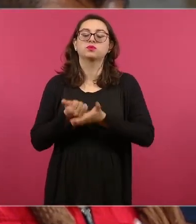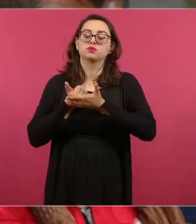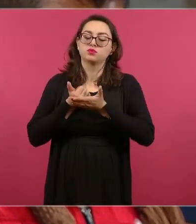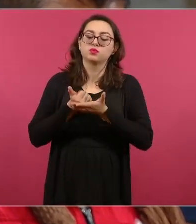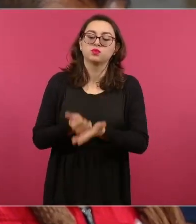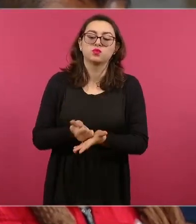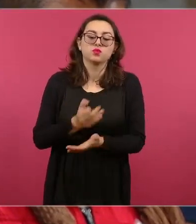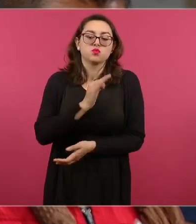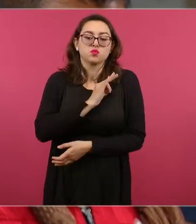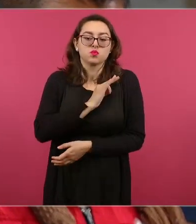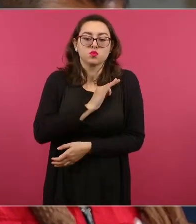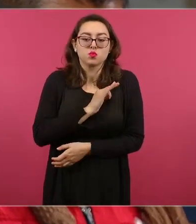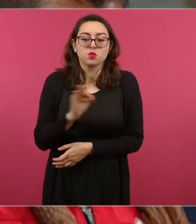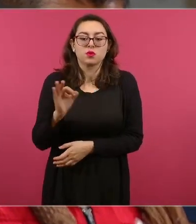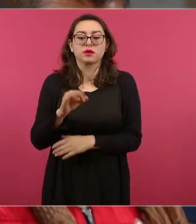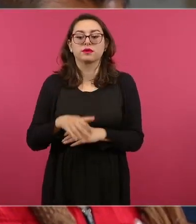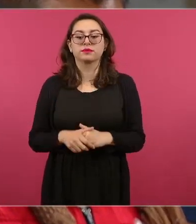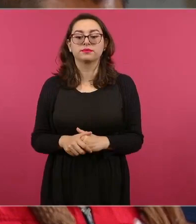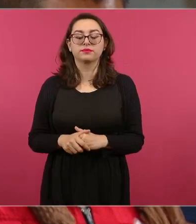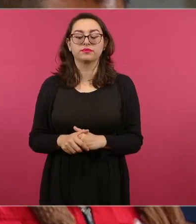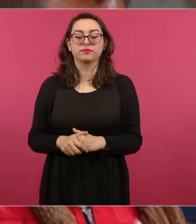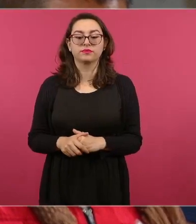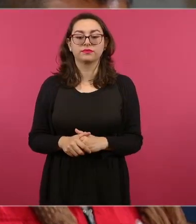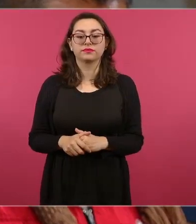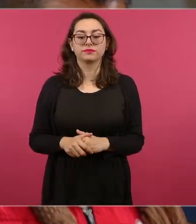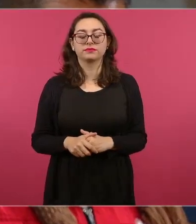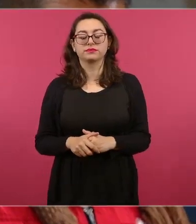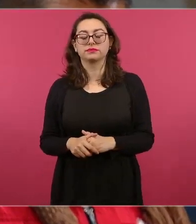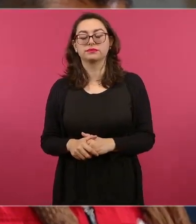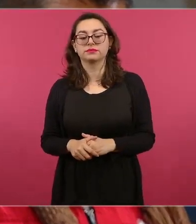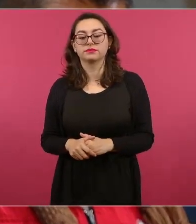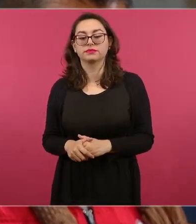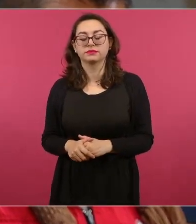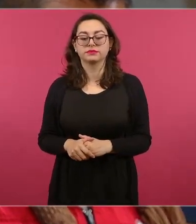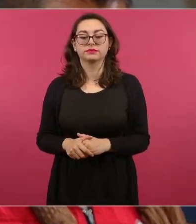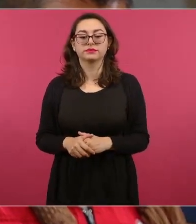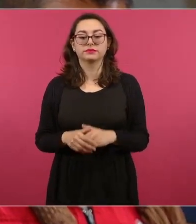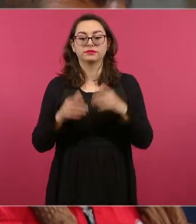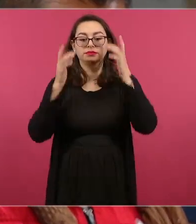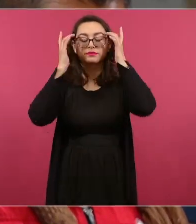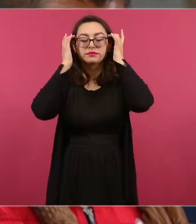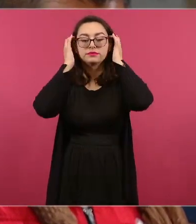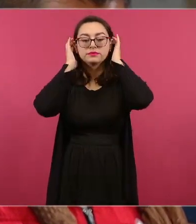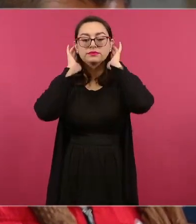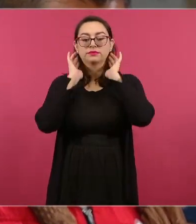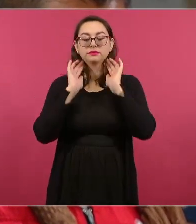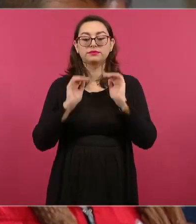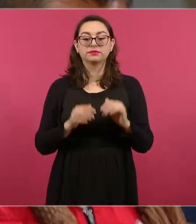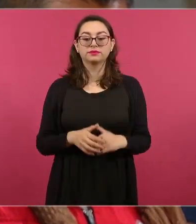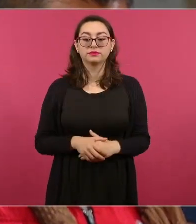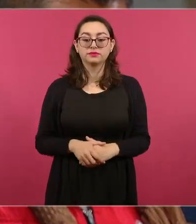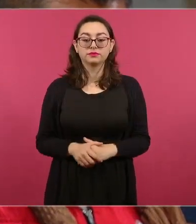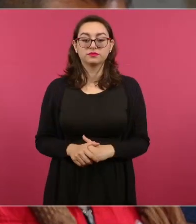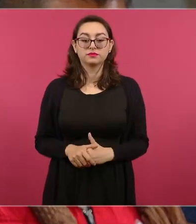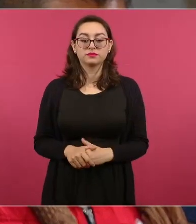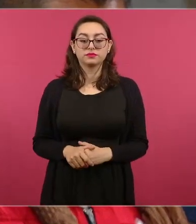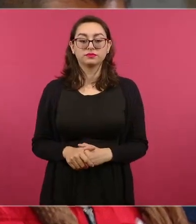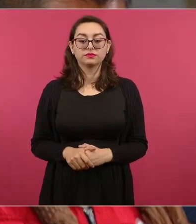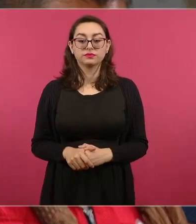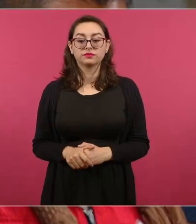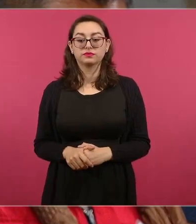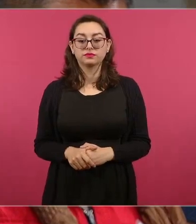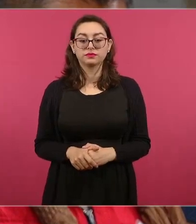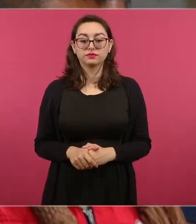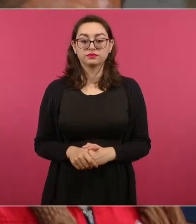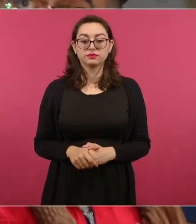cooperación, señor presidente, incluso aunado a todo ello, en base a que su